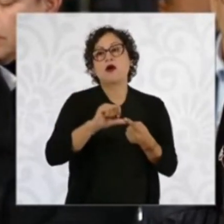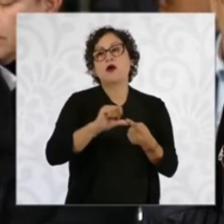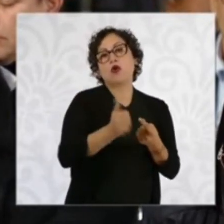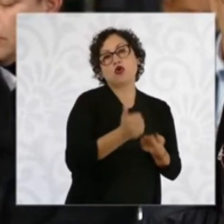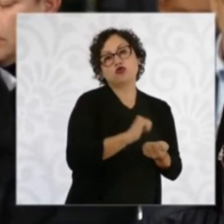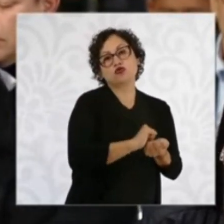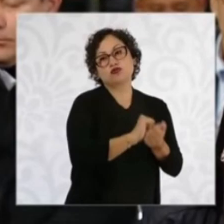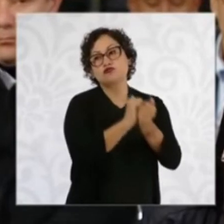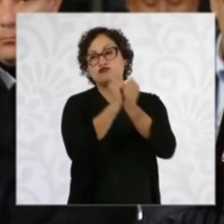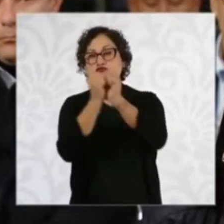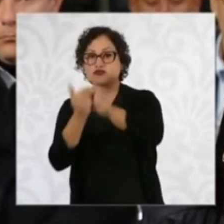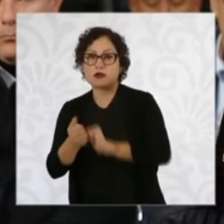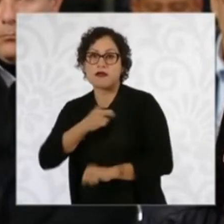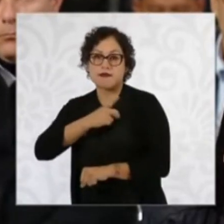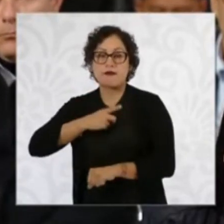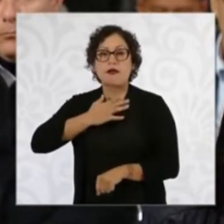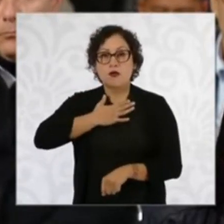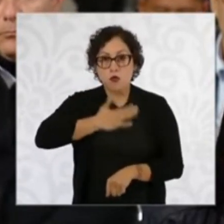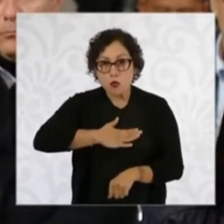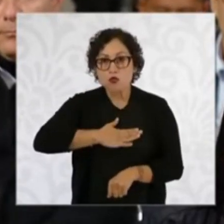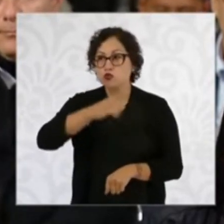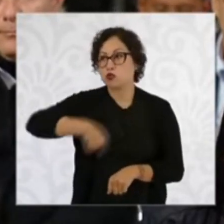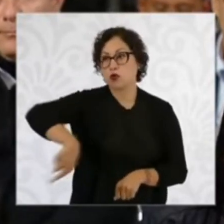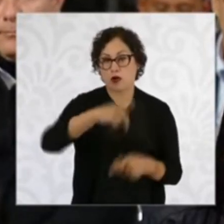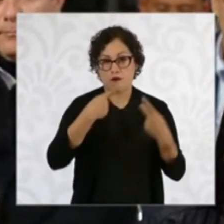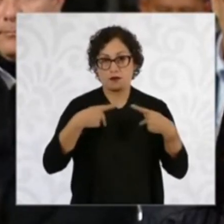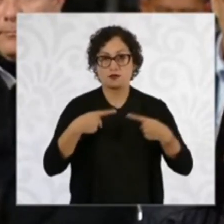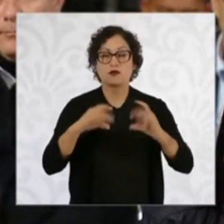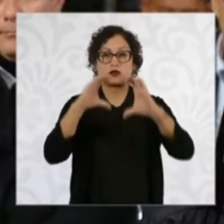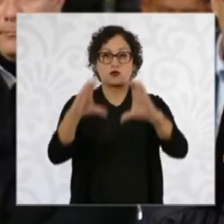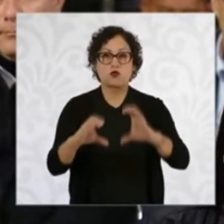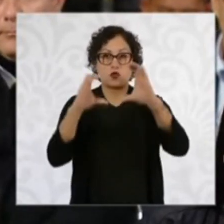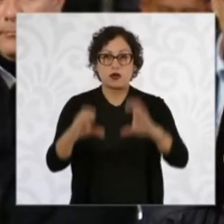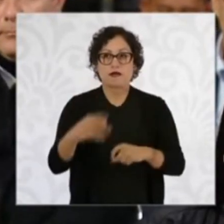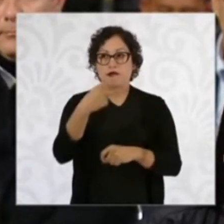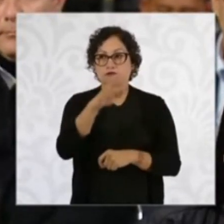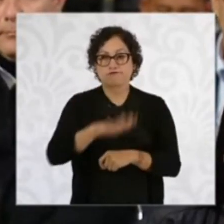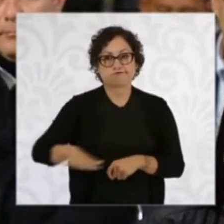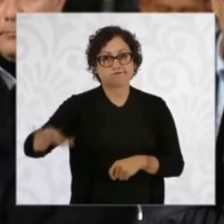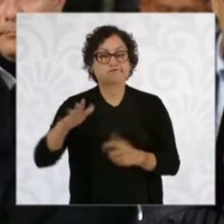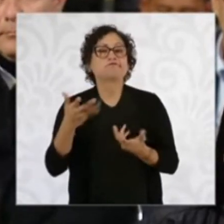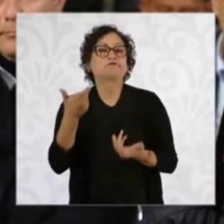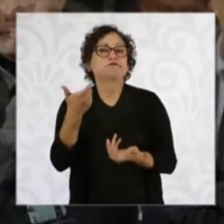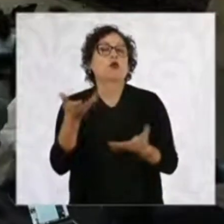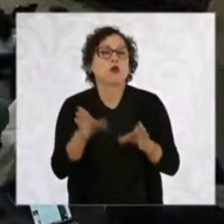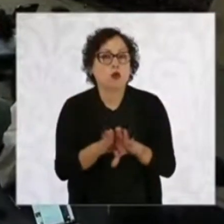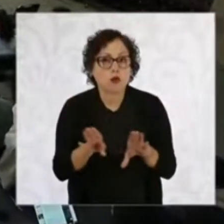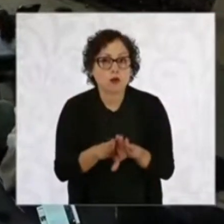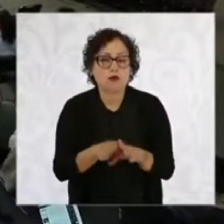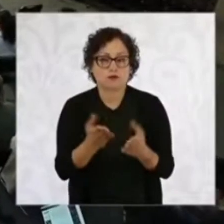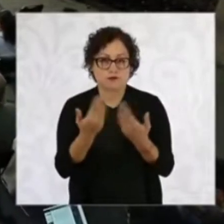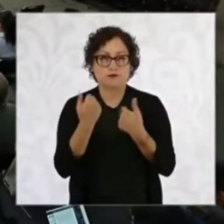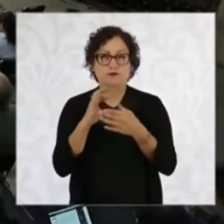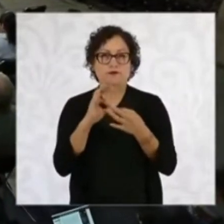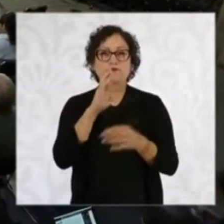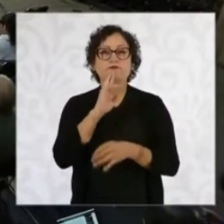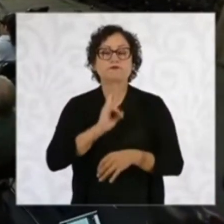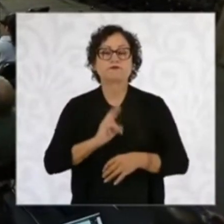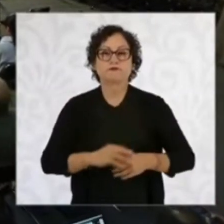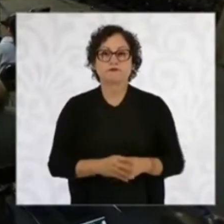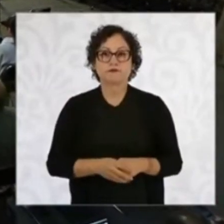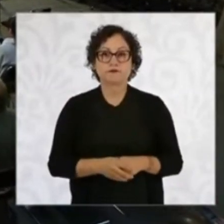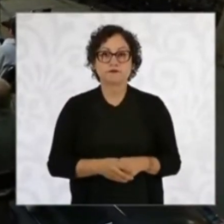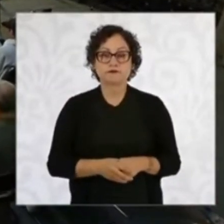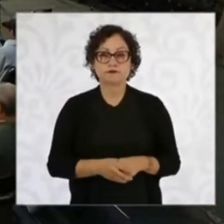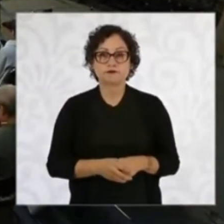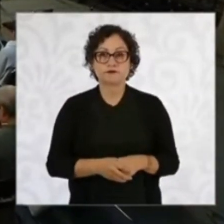un esquema justo y accesible que no ponga en riesgo la estabilidad financiera de las familias? Sí, por favor.